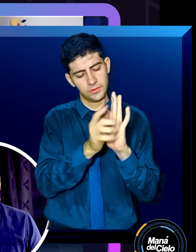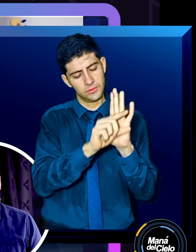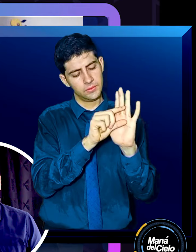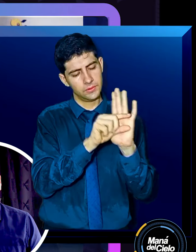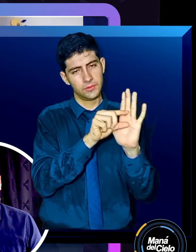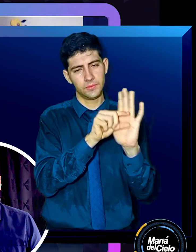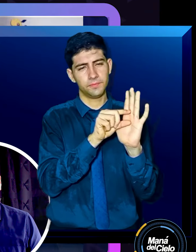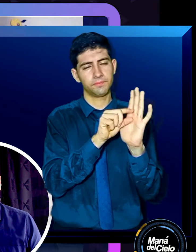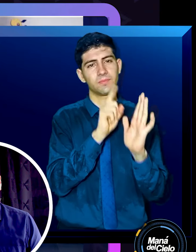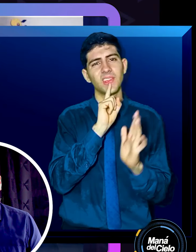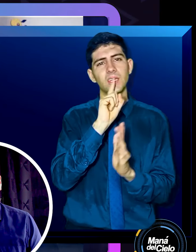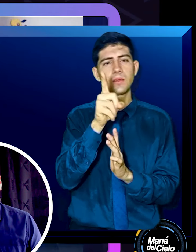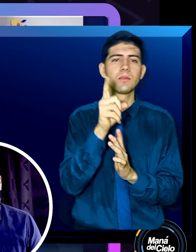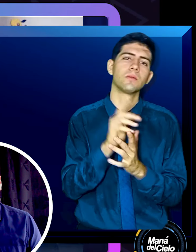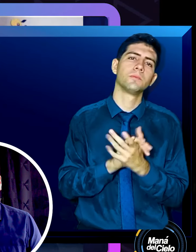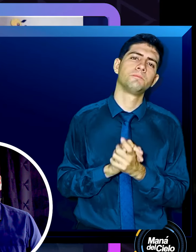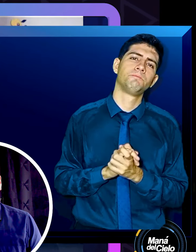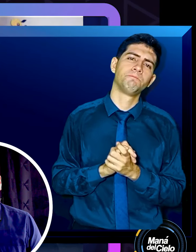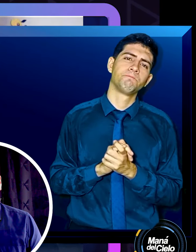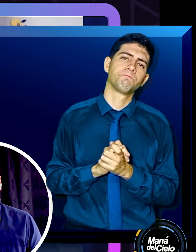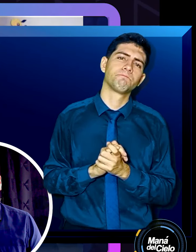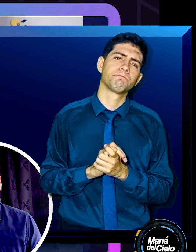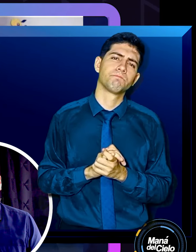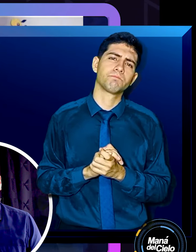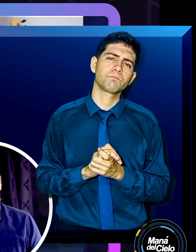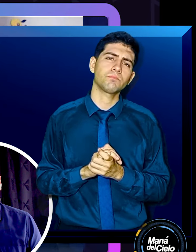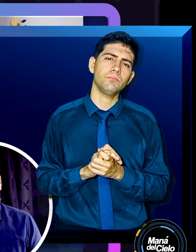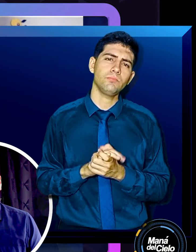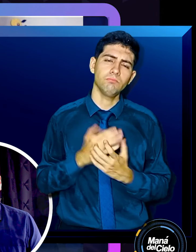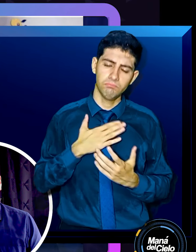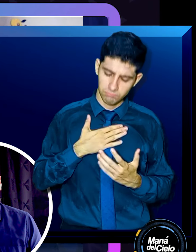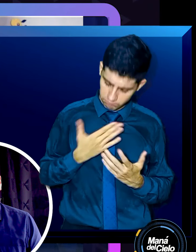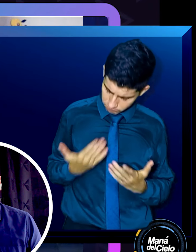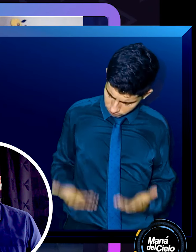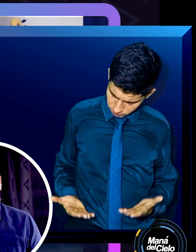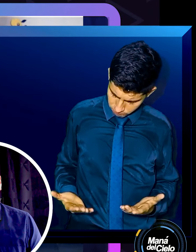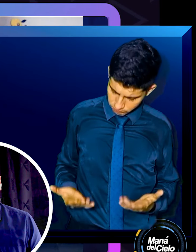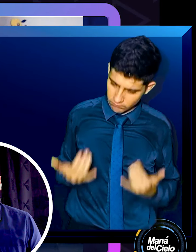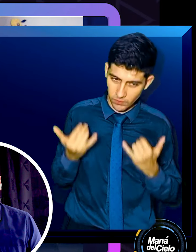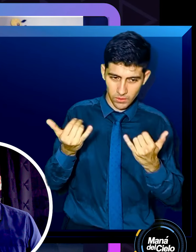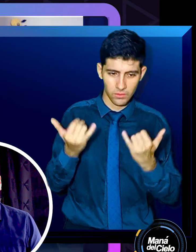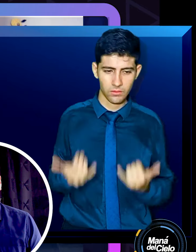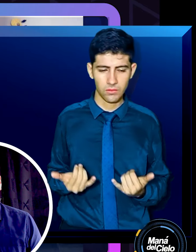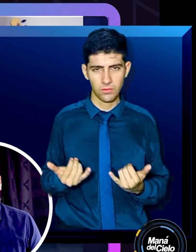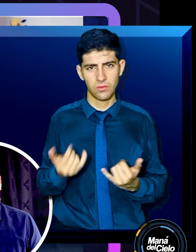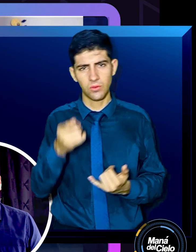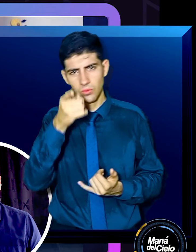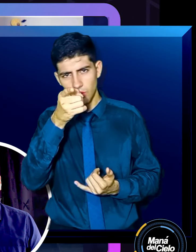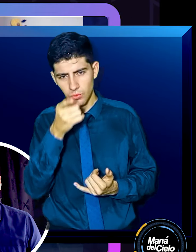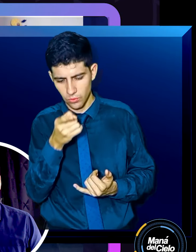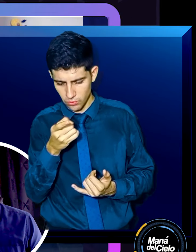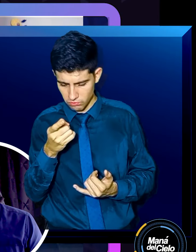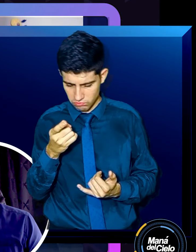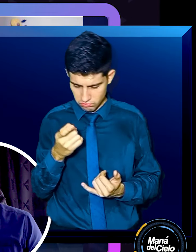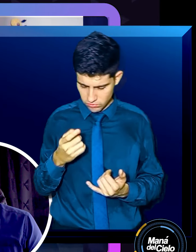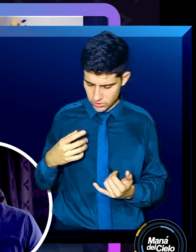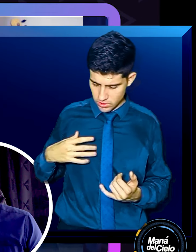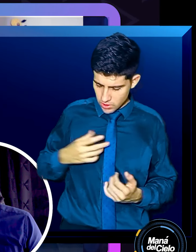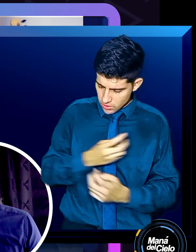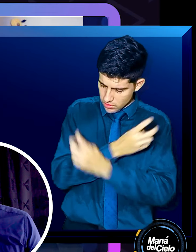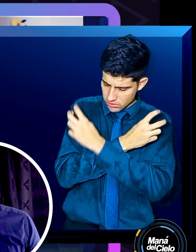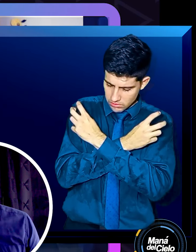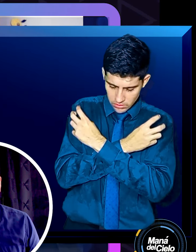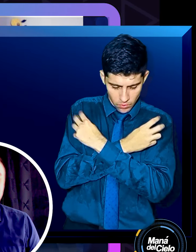dice, le dijeron, henos aquí ahora, tú eres carne de nuestra carne y hueso de nuestro hueso, tú eres